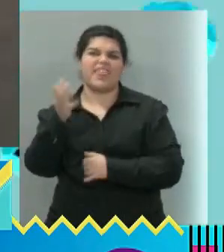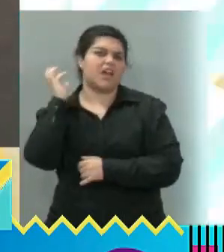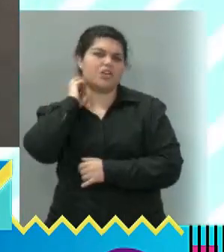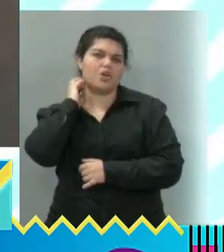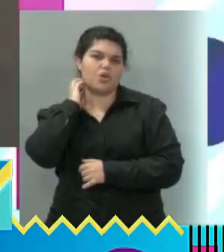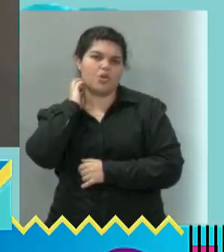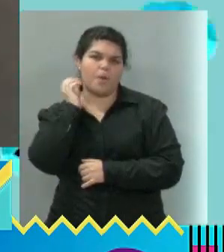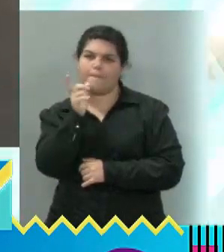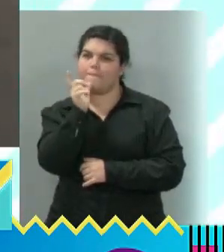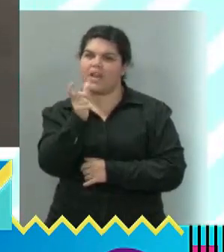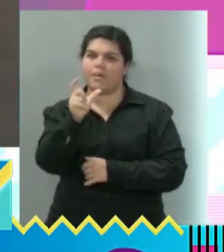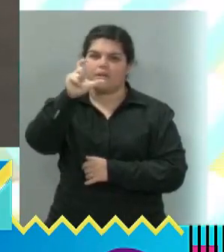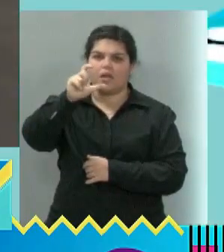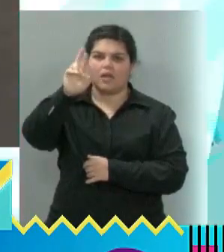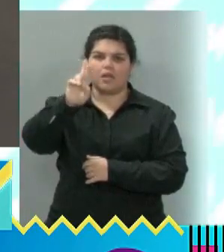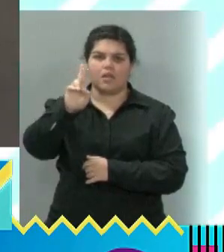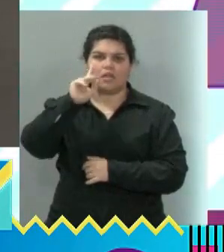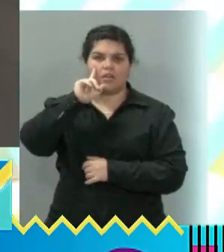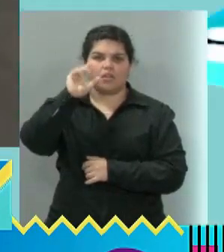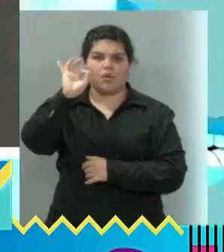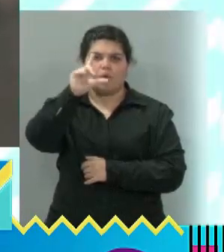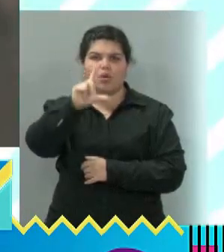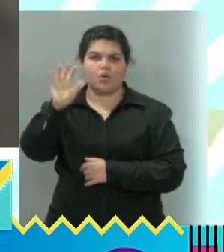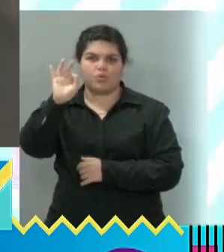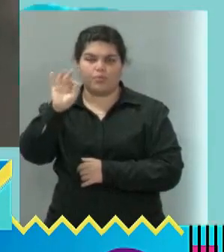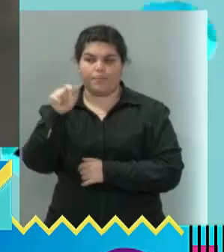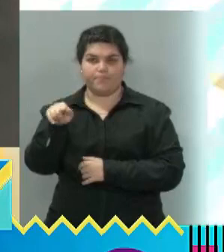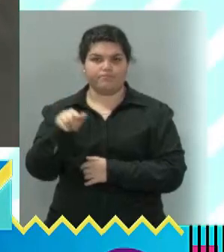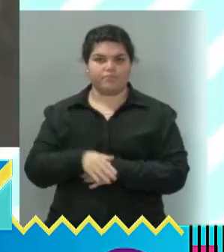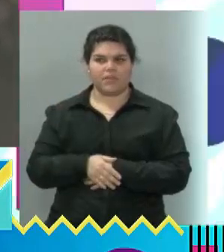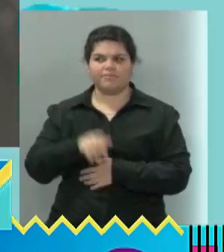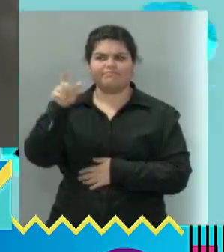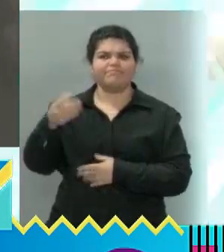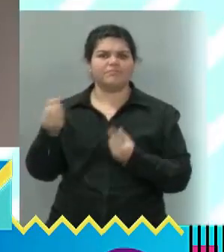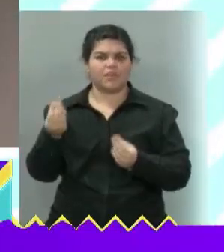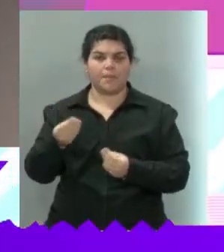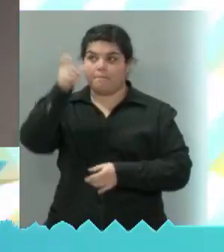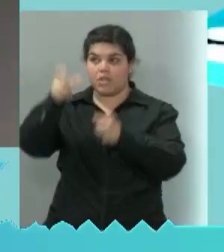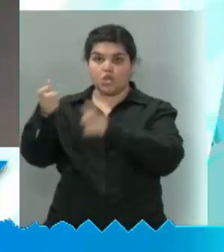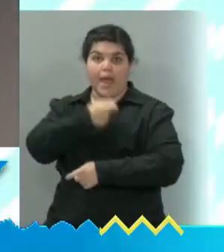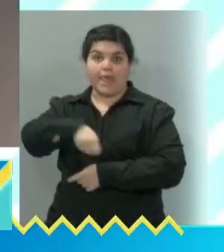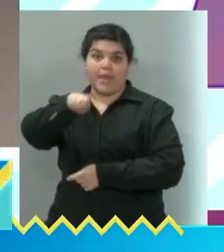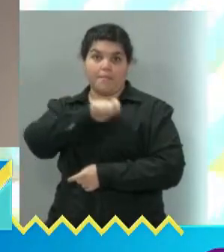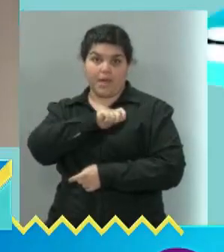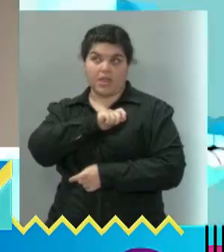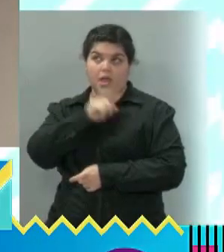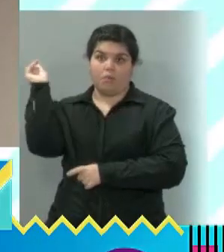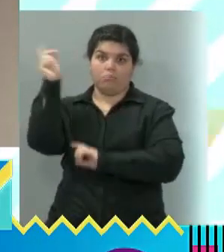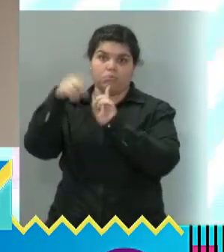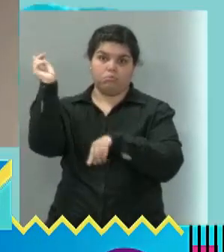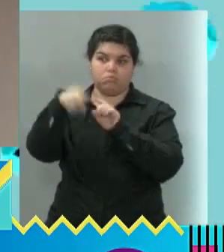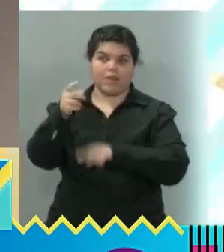un término bastante vago, bastante difuso. Son todos aquellos hijos de españoles que han ido